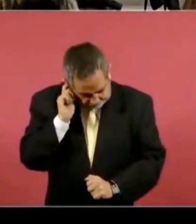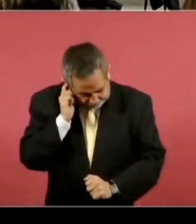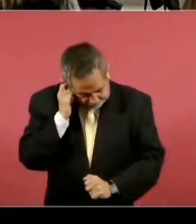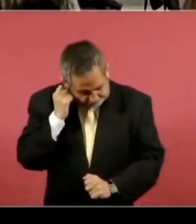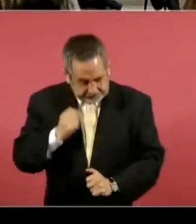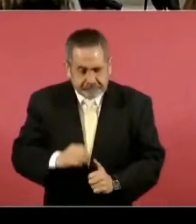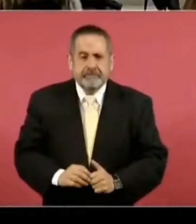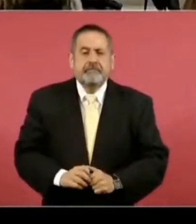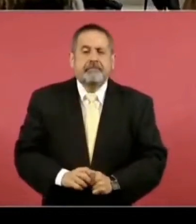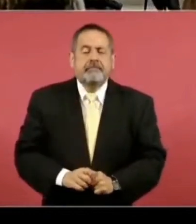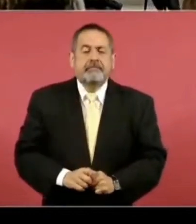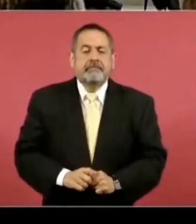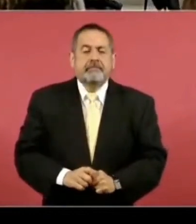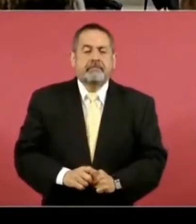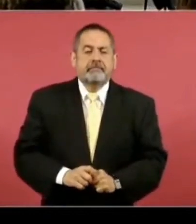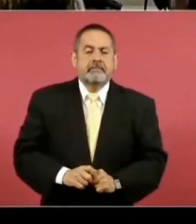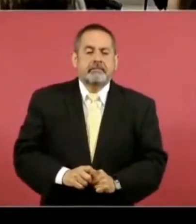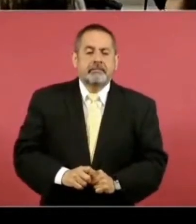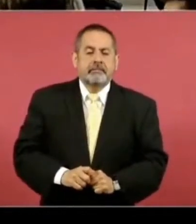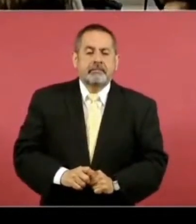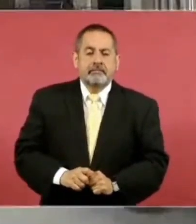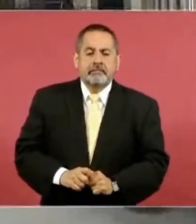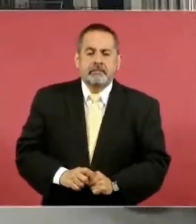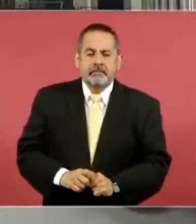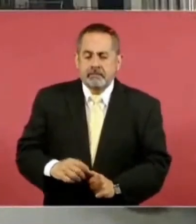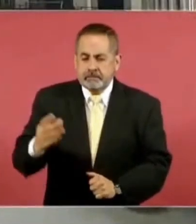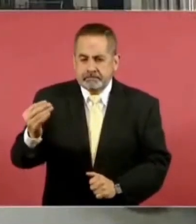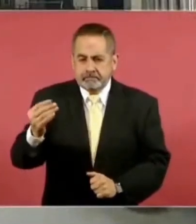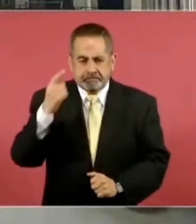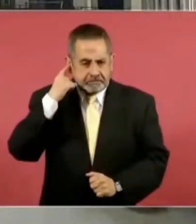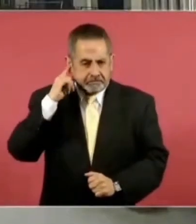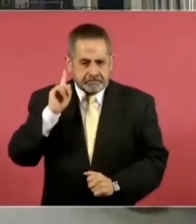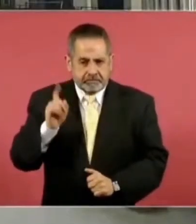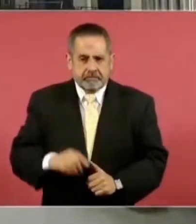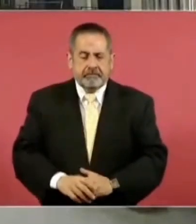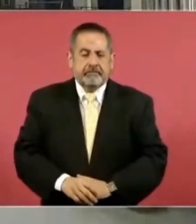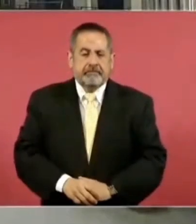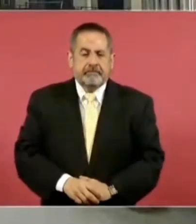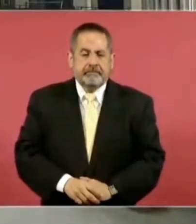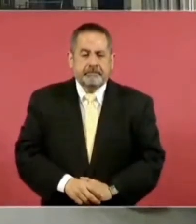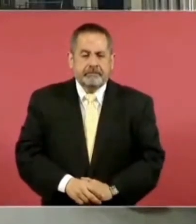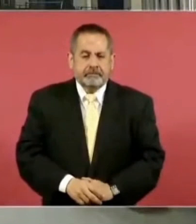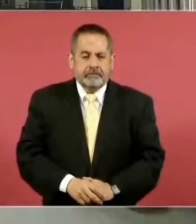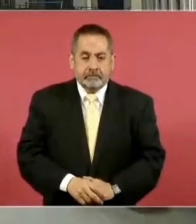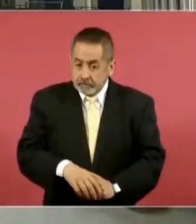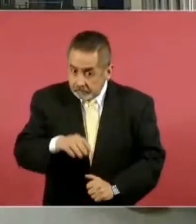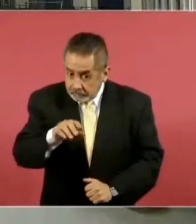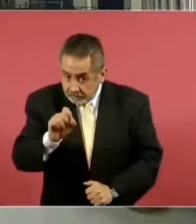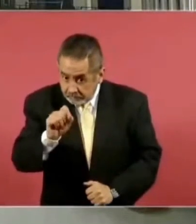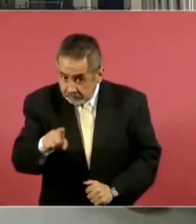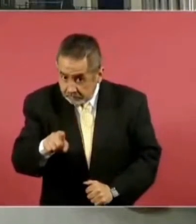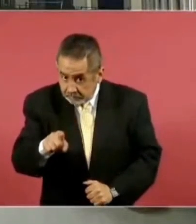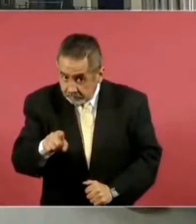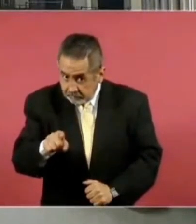¿Quién? Hizo declaraciones en el cine, dio una conferencia y ahí muchos medios hablaron. Ella también.